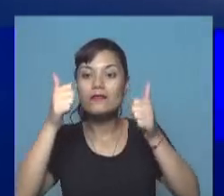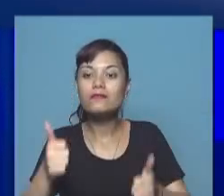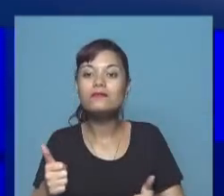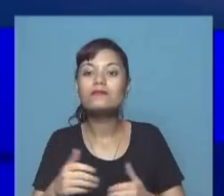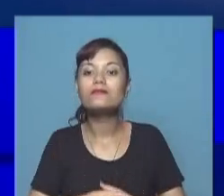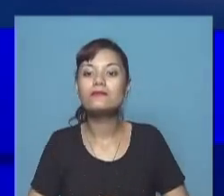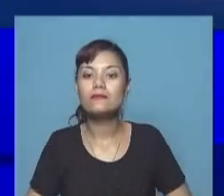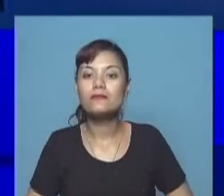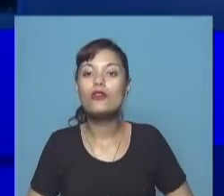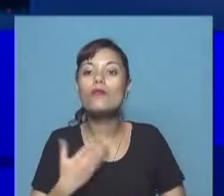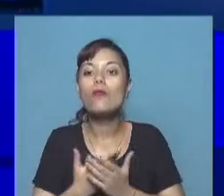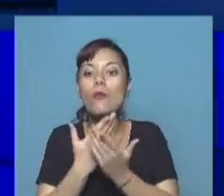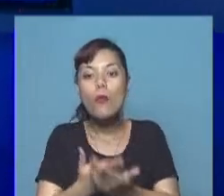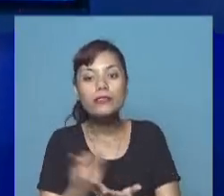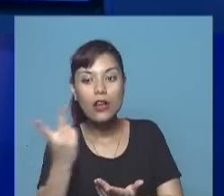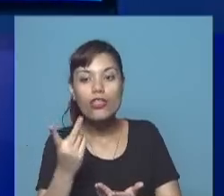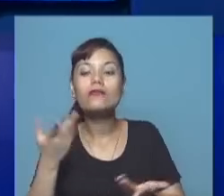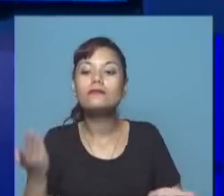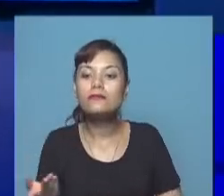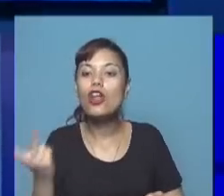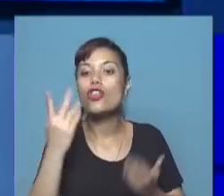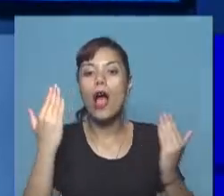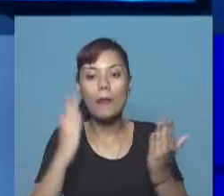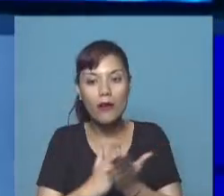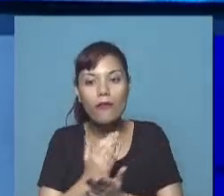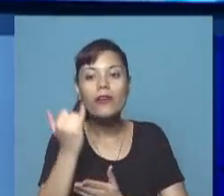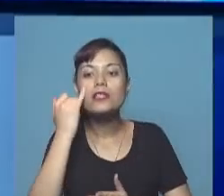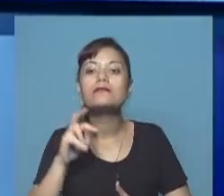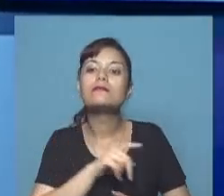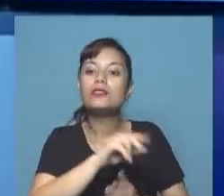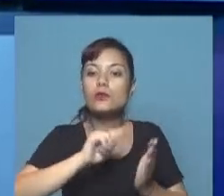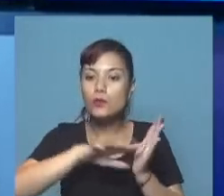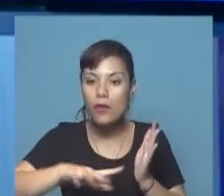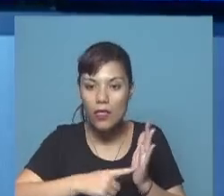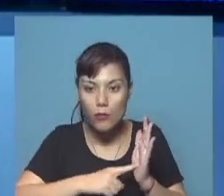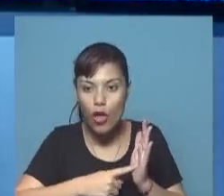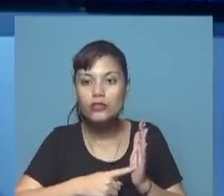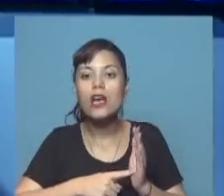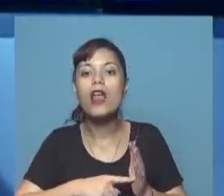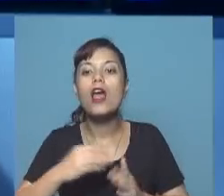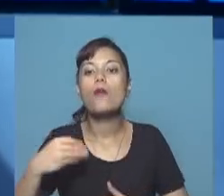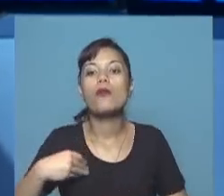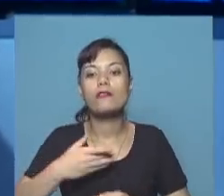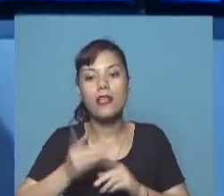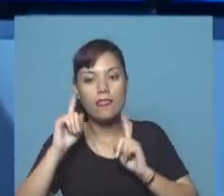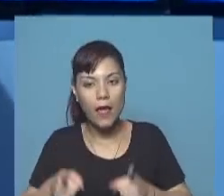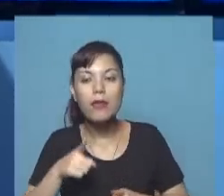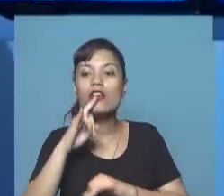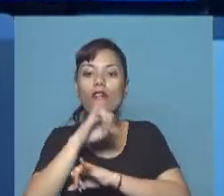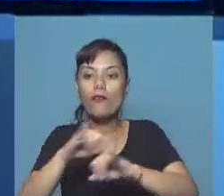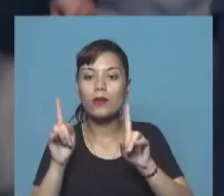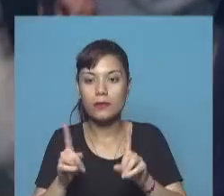espera, sus propuestas. Lo cierto es que continúan de campaña y han recorrido tanto la ciudad de Buenos Aires como la provincia. Este es el